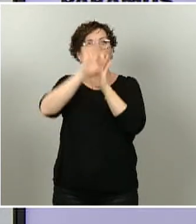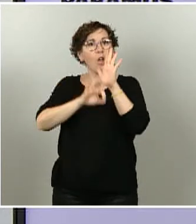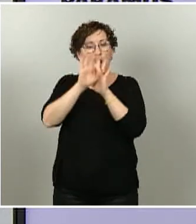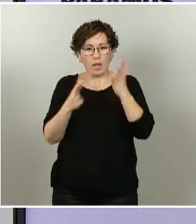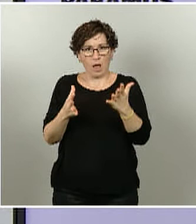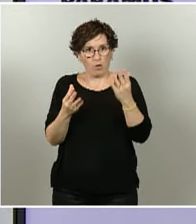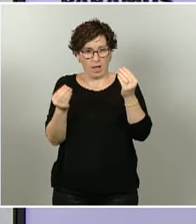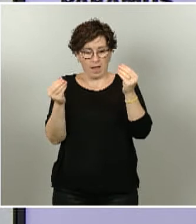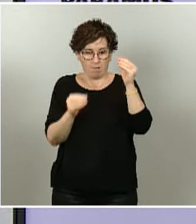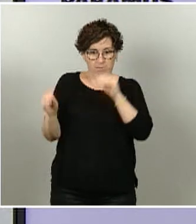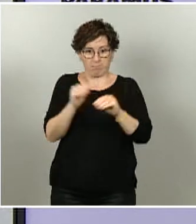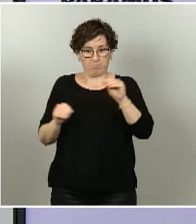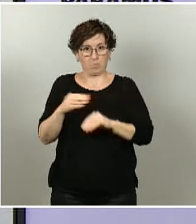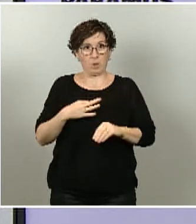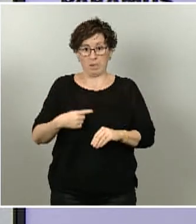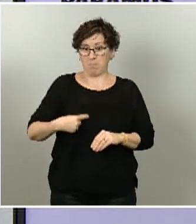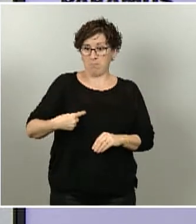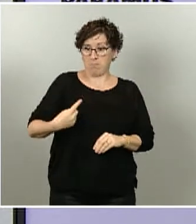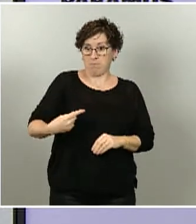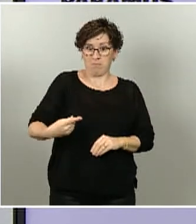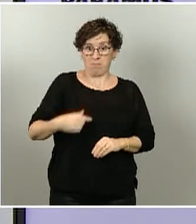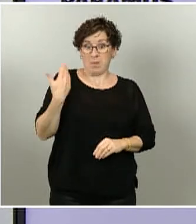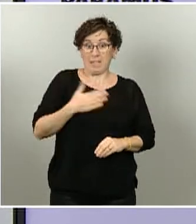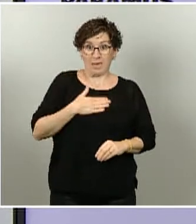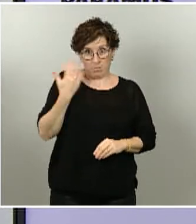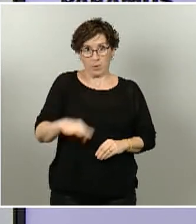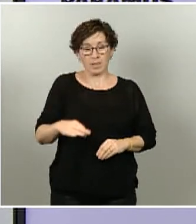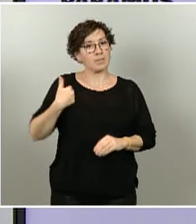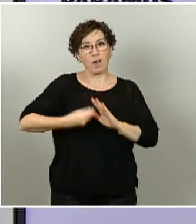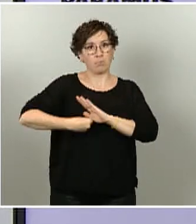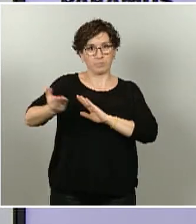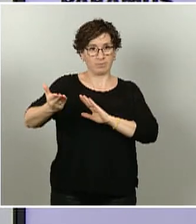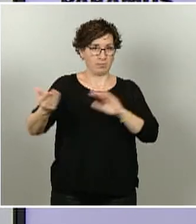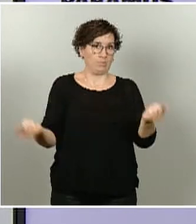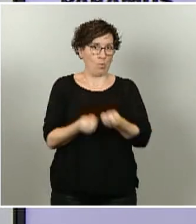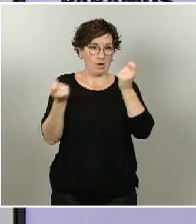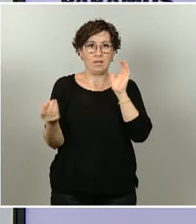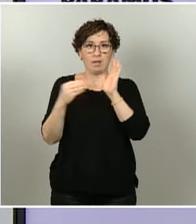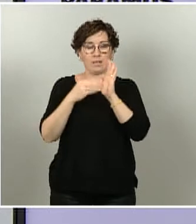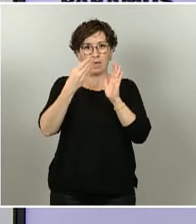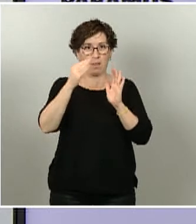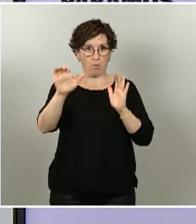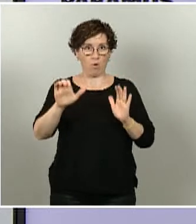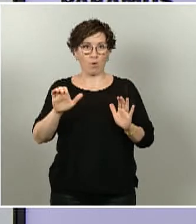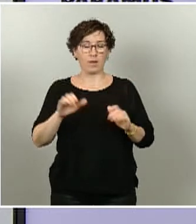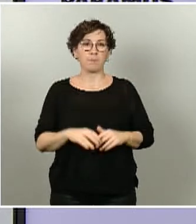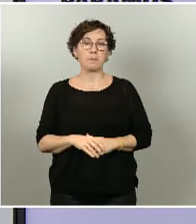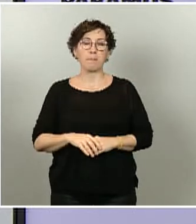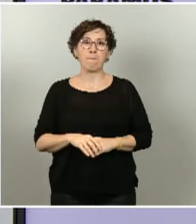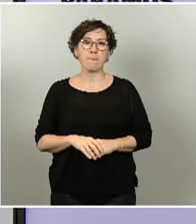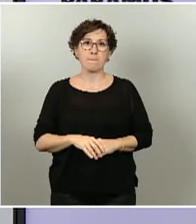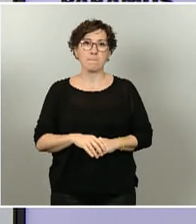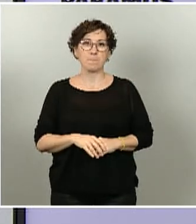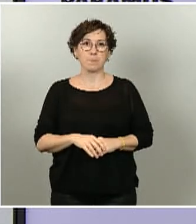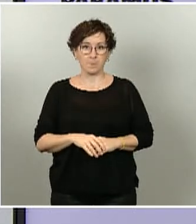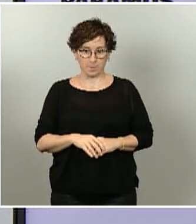los próximos días, quizás mañana mismo, esta orden pueda ya aparecer publicada en el Boletín Oficial del Estado y, por tanto, estar vigente. Por lo tanto, confirmo efectivamente que estamos